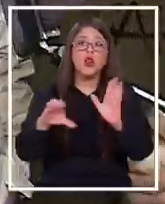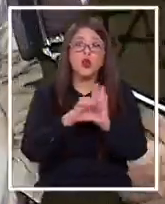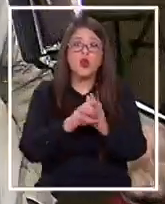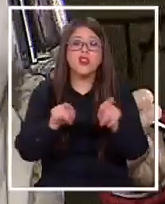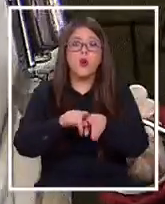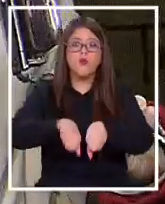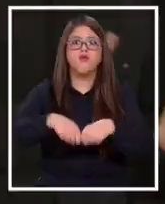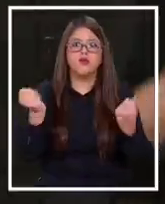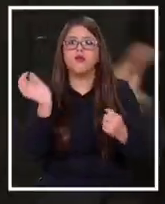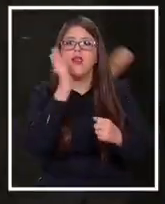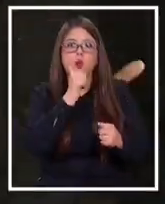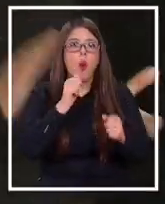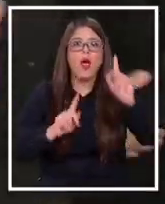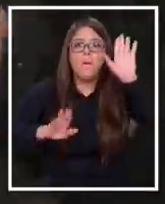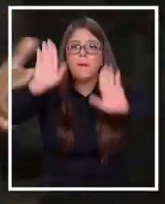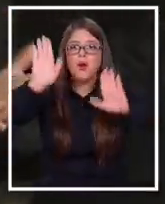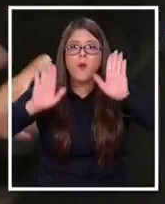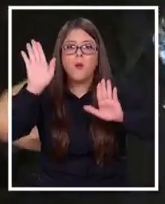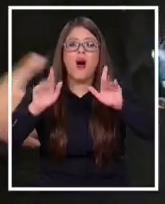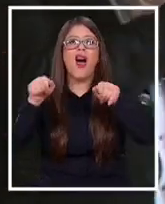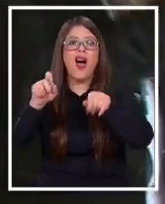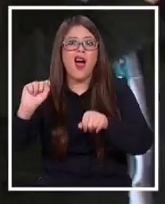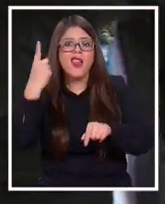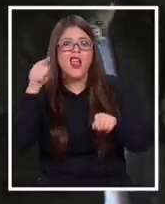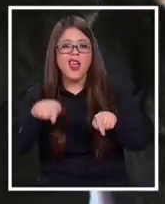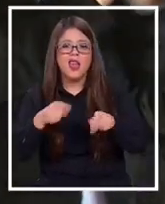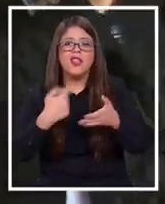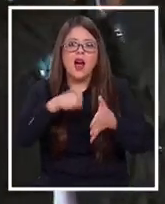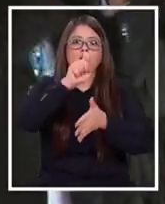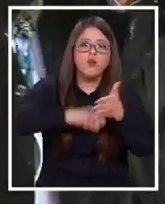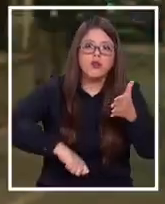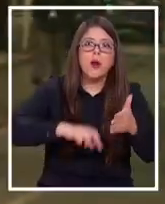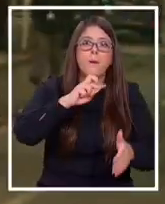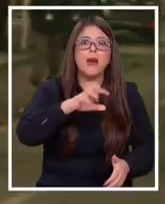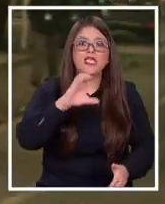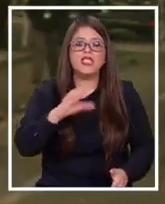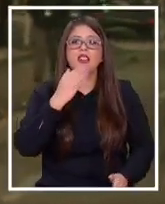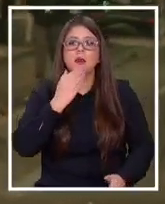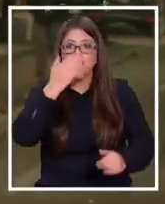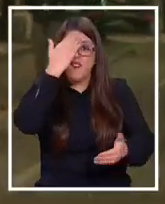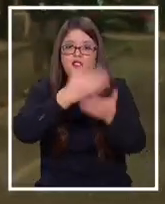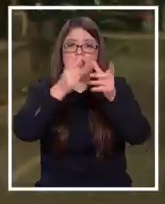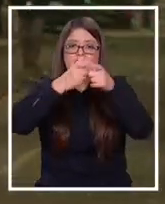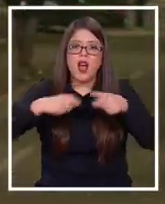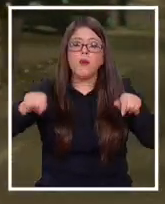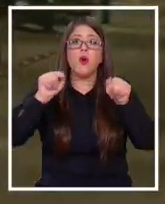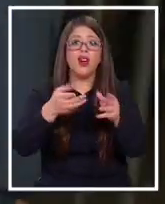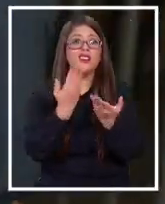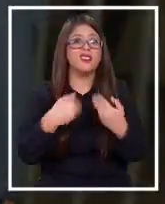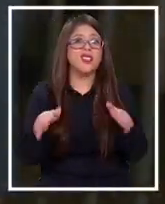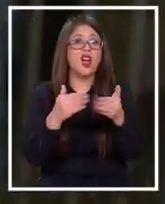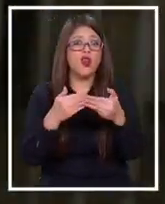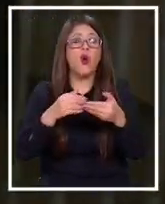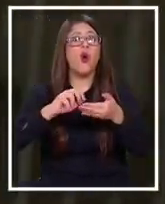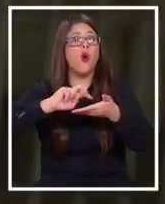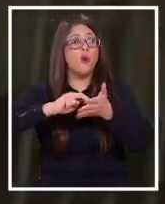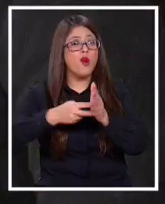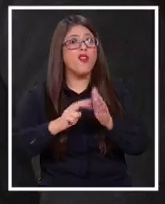sin primarias legales, las que sí inscribió el Partido Comunista y el Frente Amplio. Así se cerró en parte esta primera y traumática